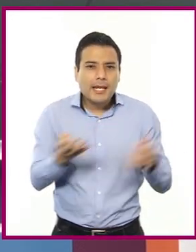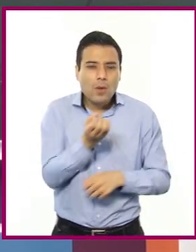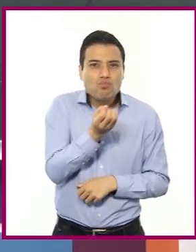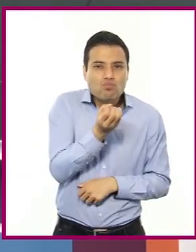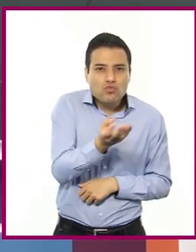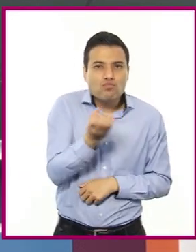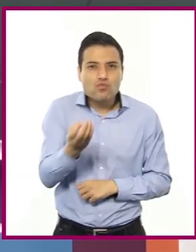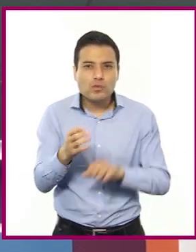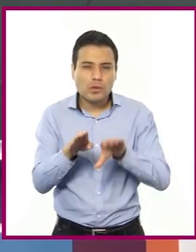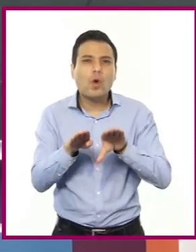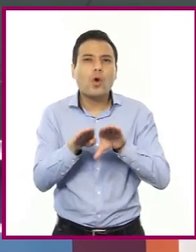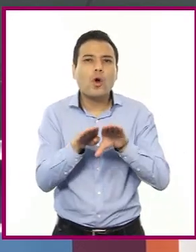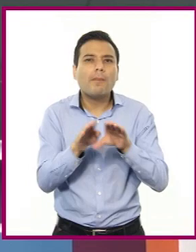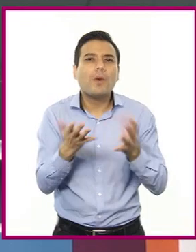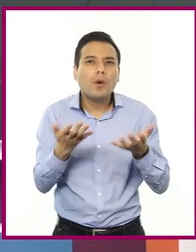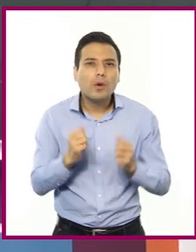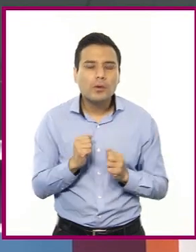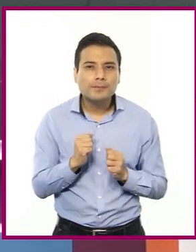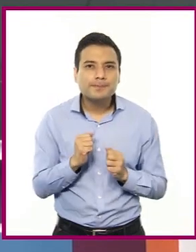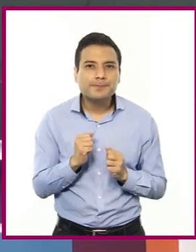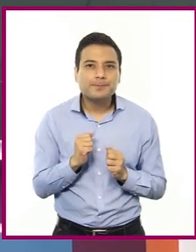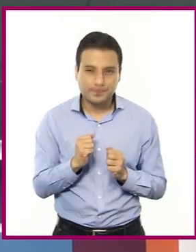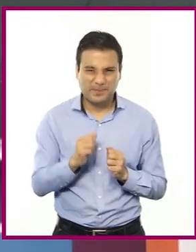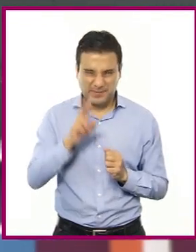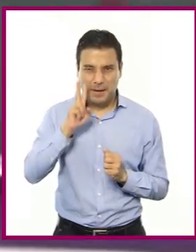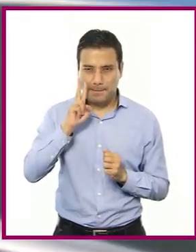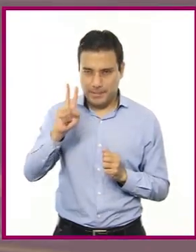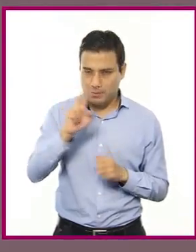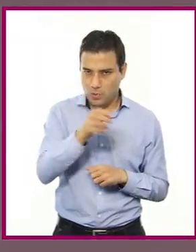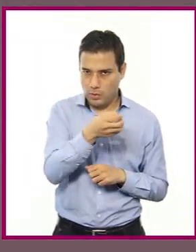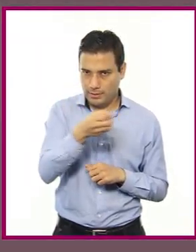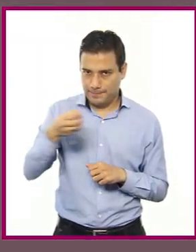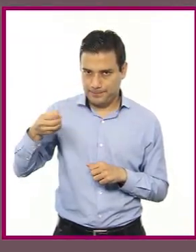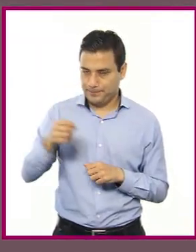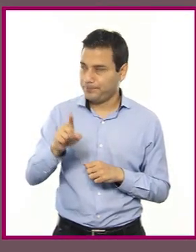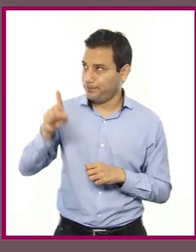territorio nacional, que se llevó a cabo de la siguiente manera.